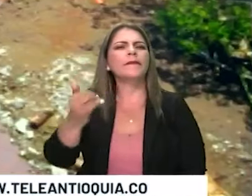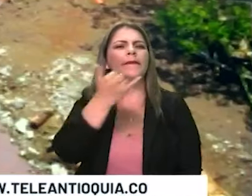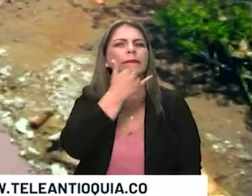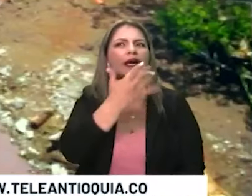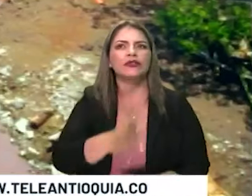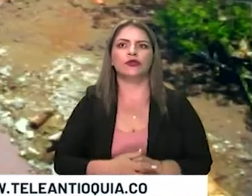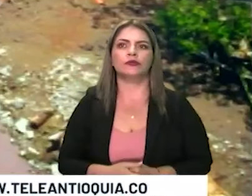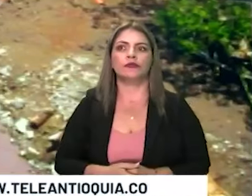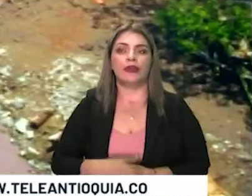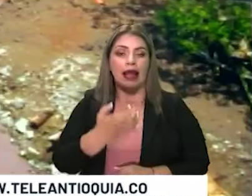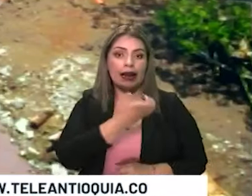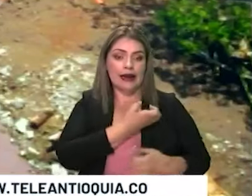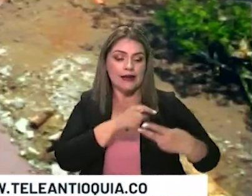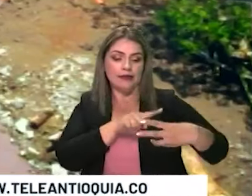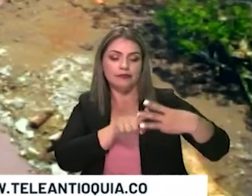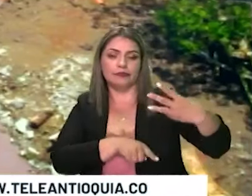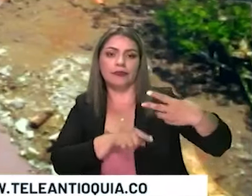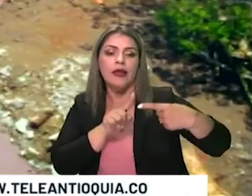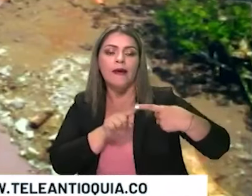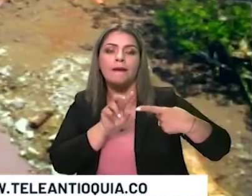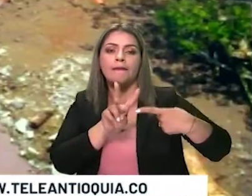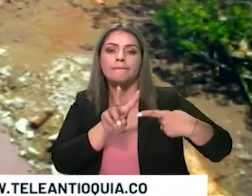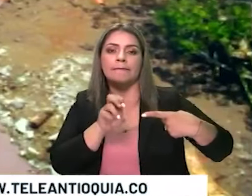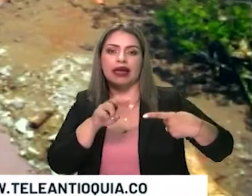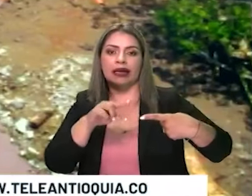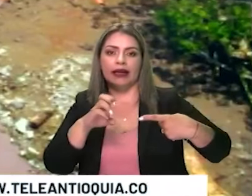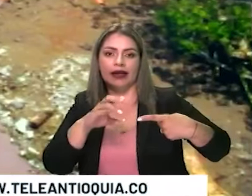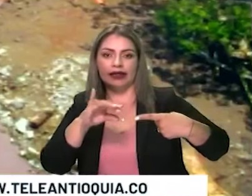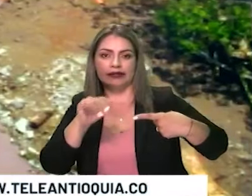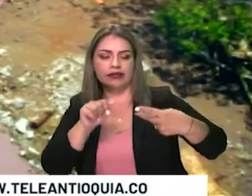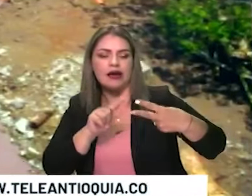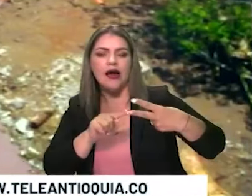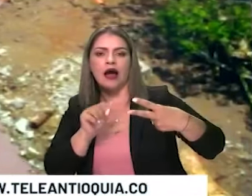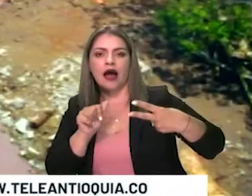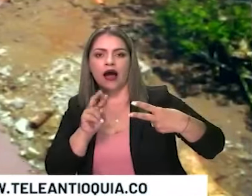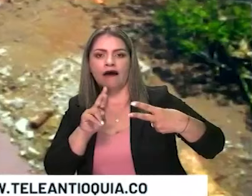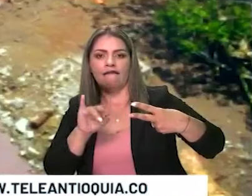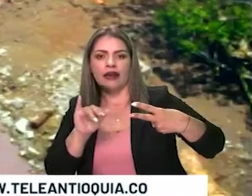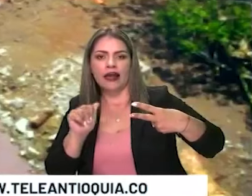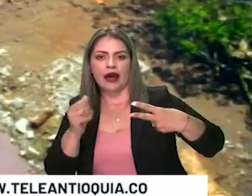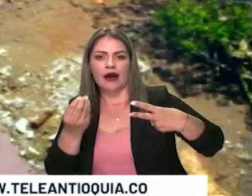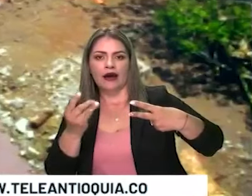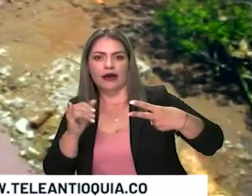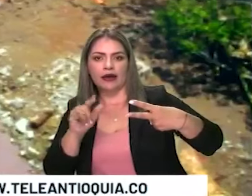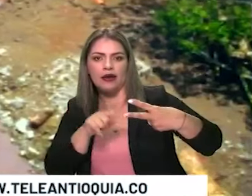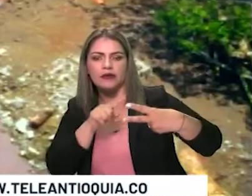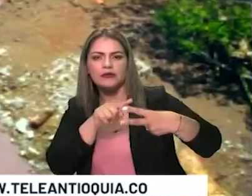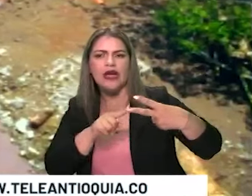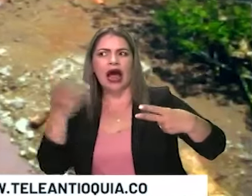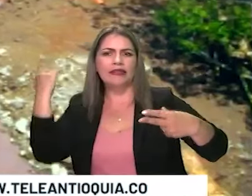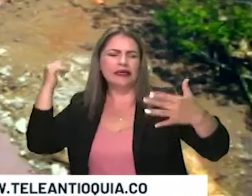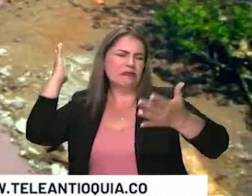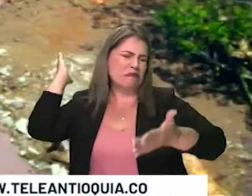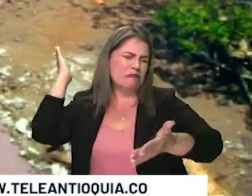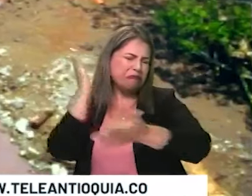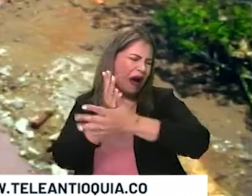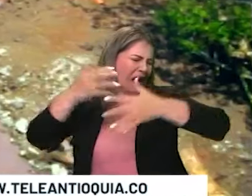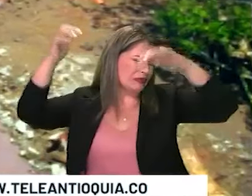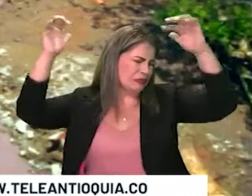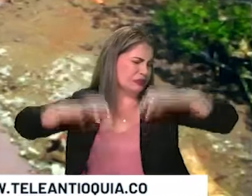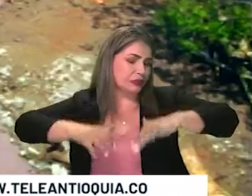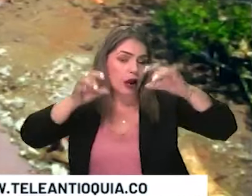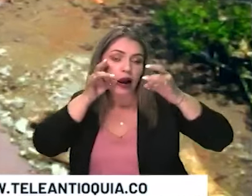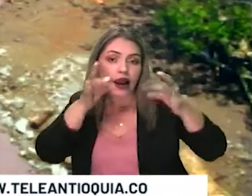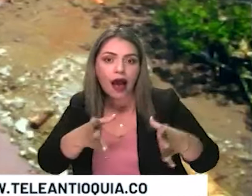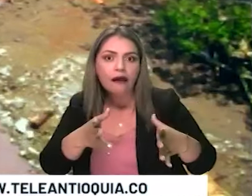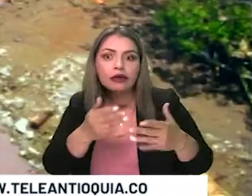Los alcaldes de Venecia y Auriaquí entregaron un panorama sobre cómo está la situación luego de 15 días de presentarse emergencias en estos municipios por las